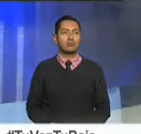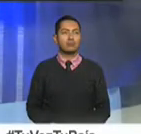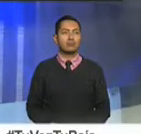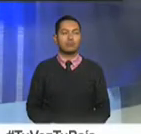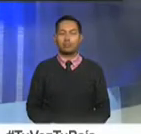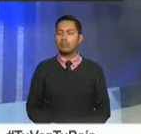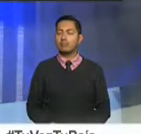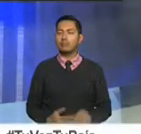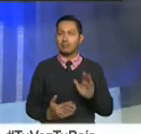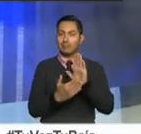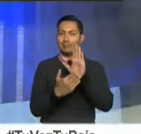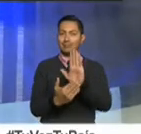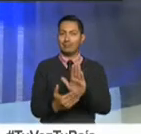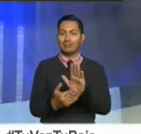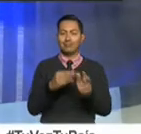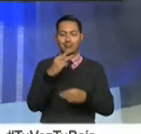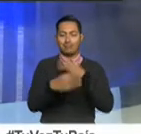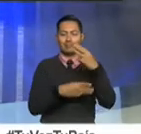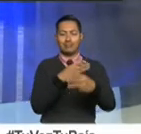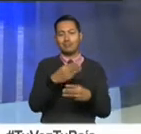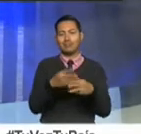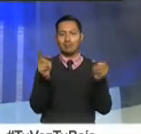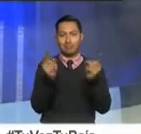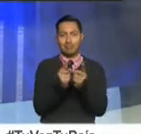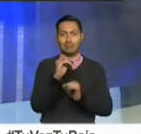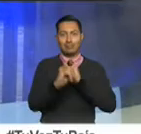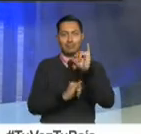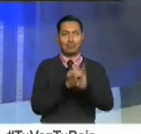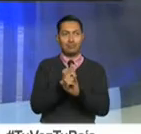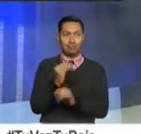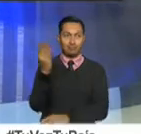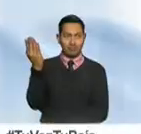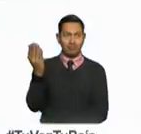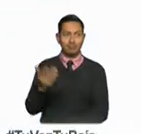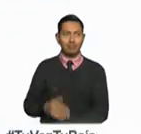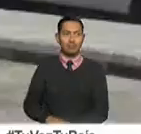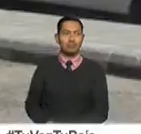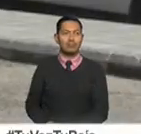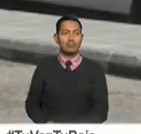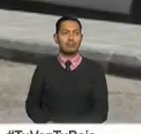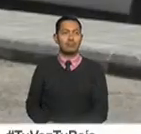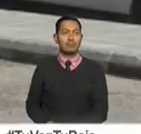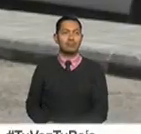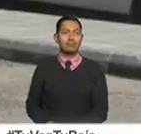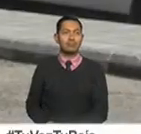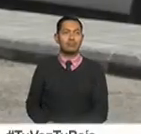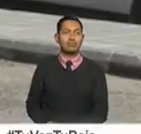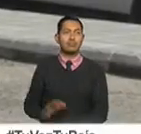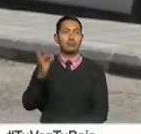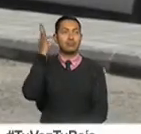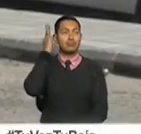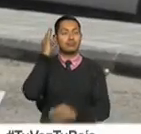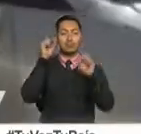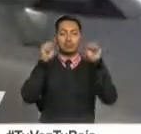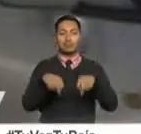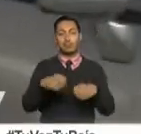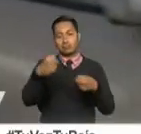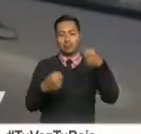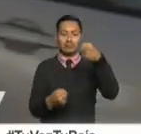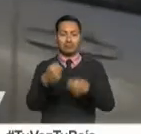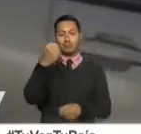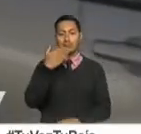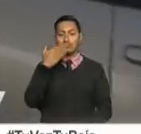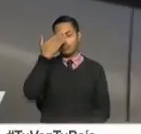Ahora los invitamos a conocer lo que pasa en el mundo en el siguiente resumen internacional. Las mujeres podrán conducir en Arabia